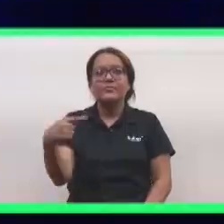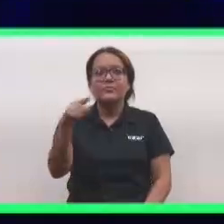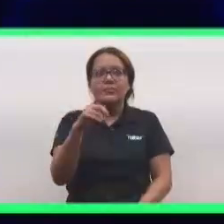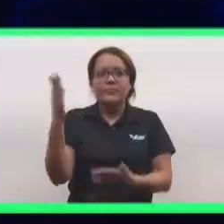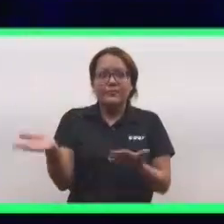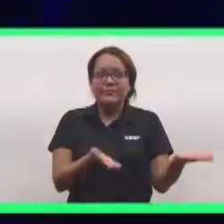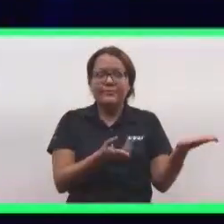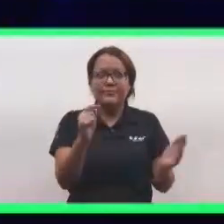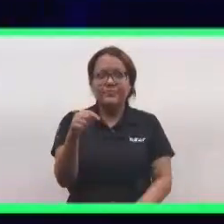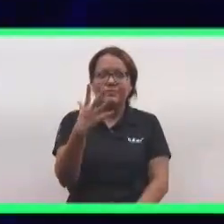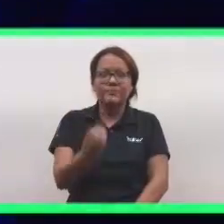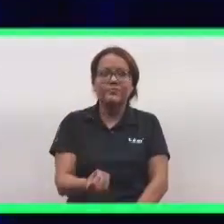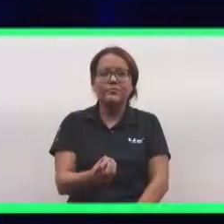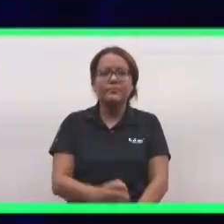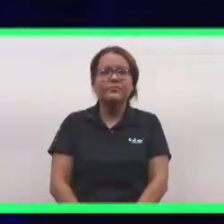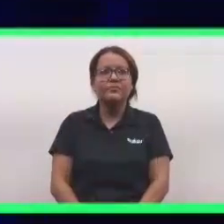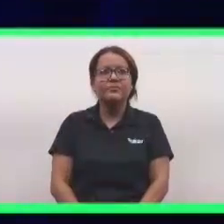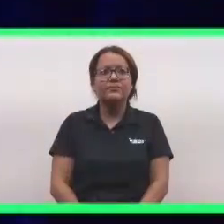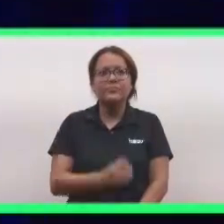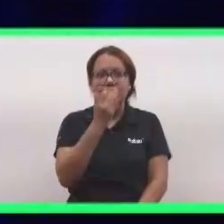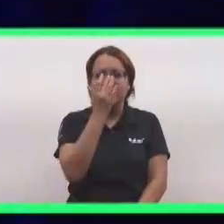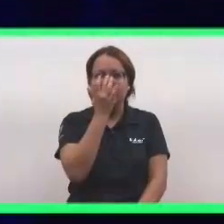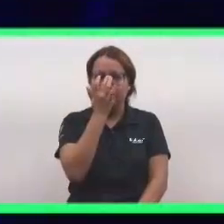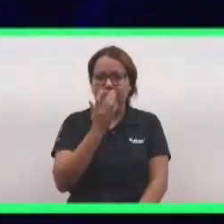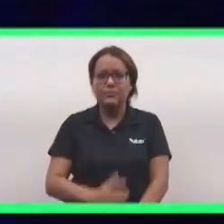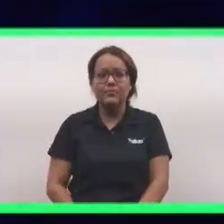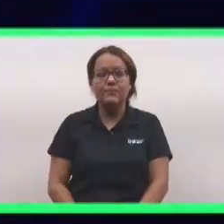hoy. Y